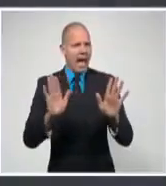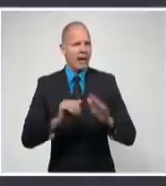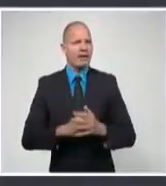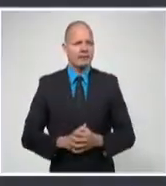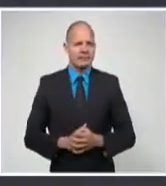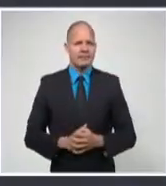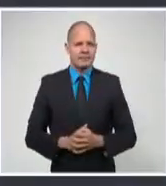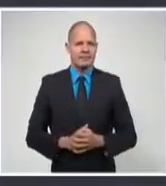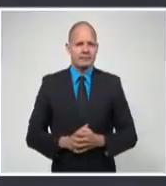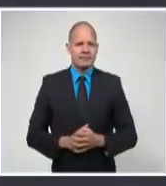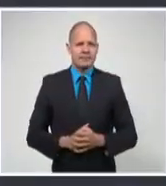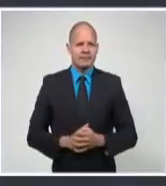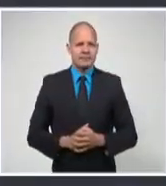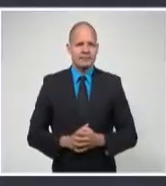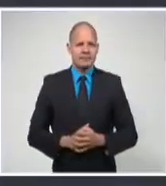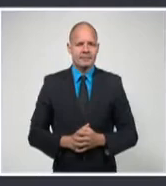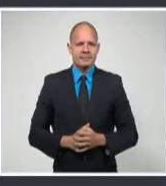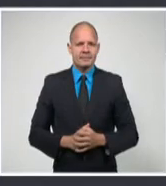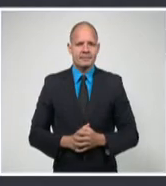vacunas.